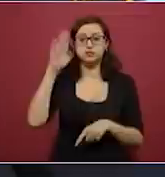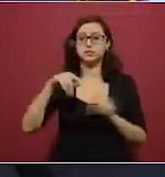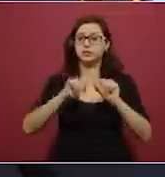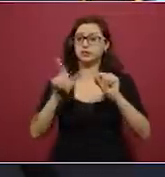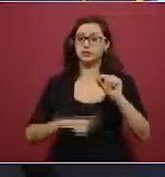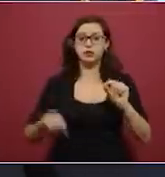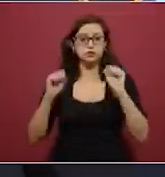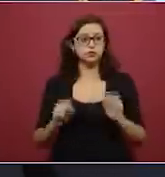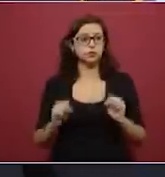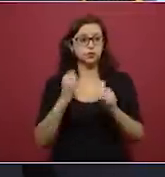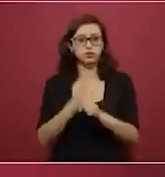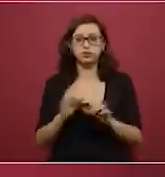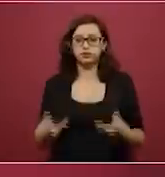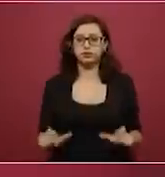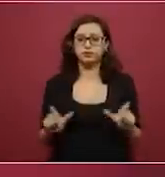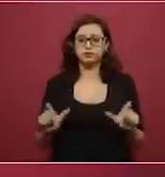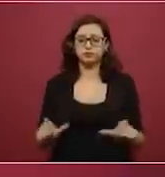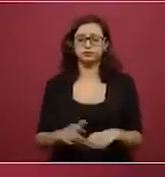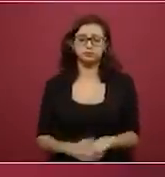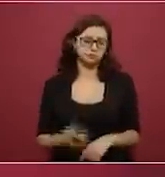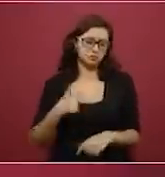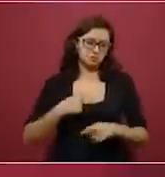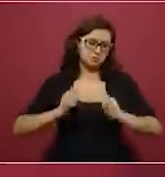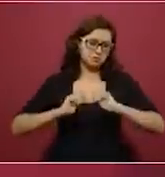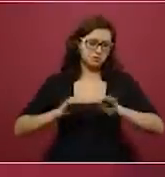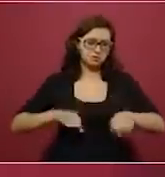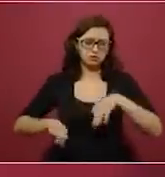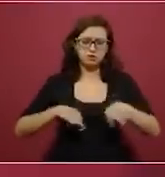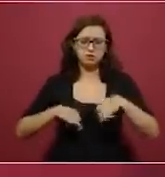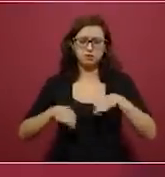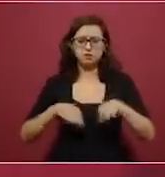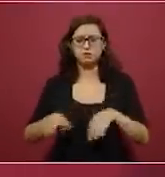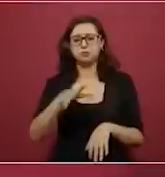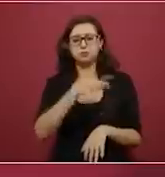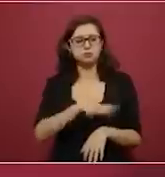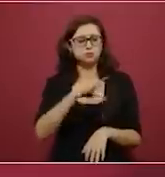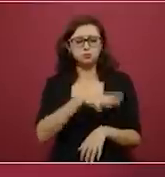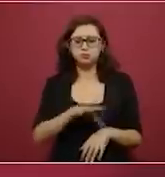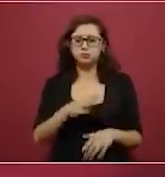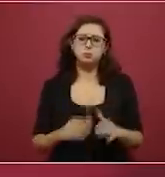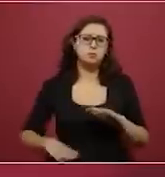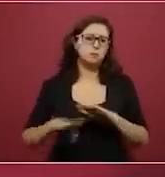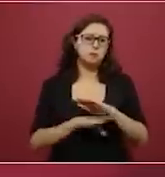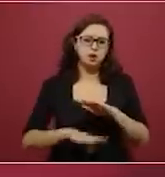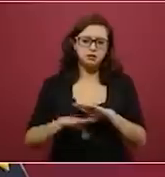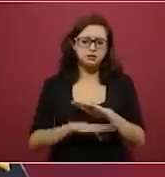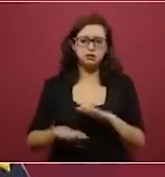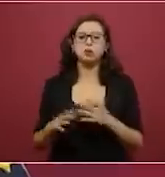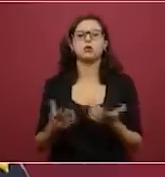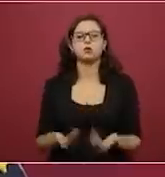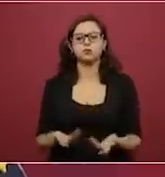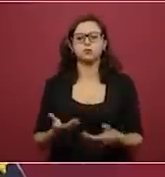nacionales en mis cargos operativos ocupado los básicos de comandante de sección compañía